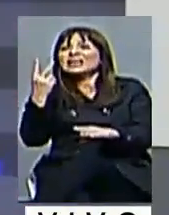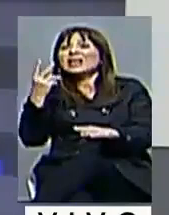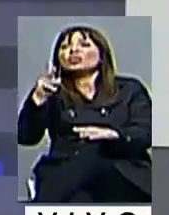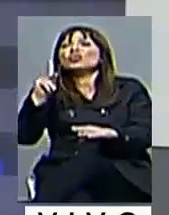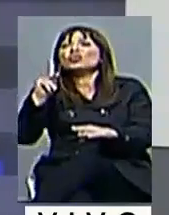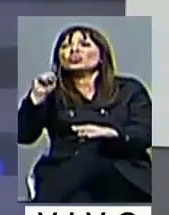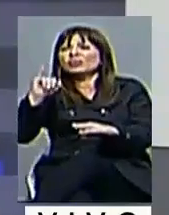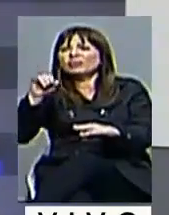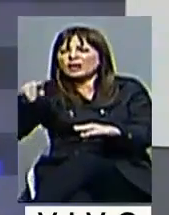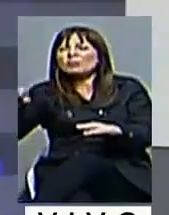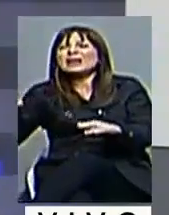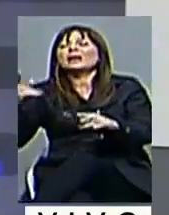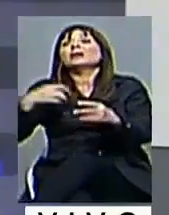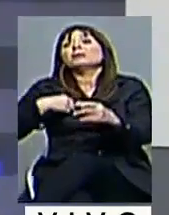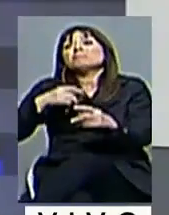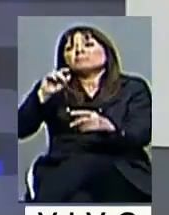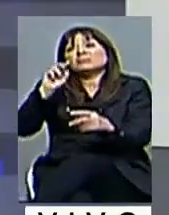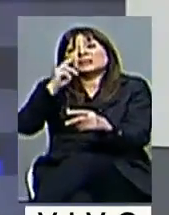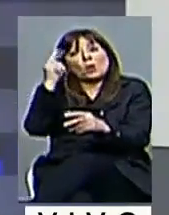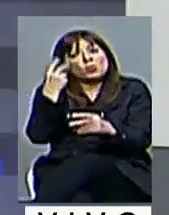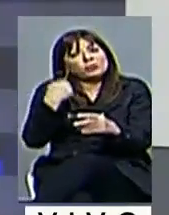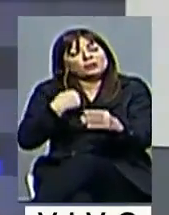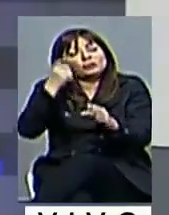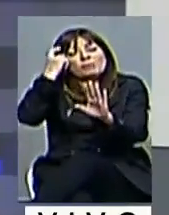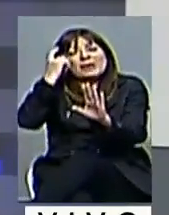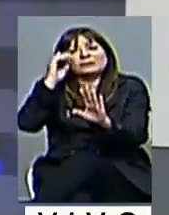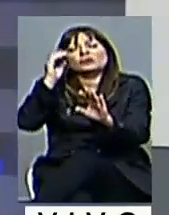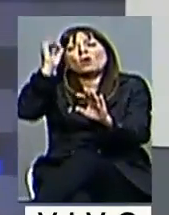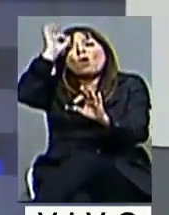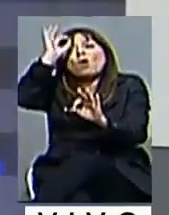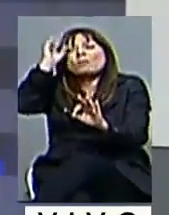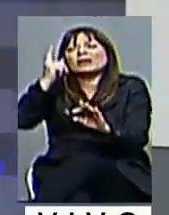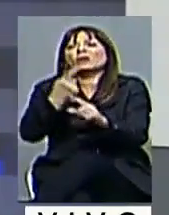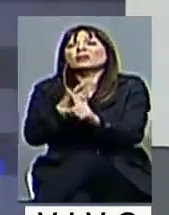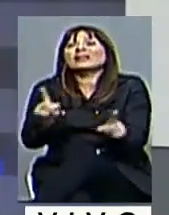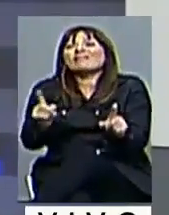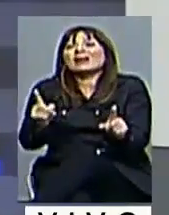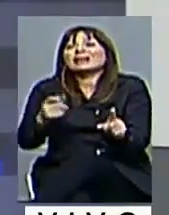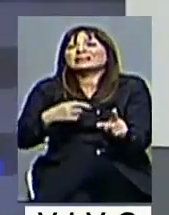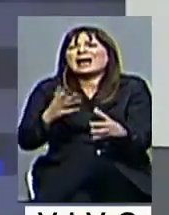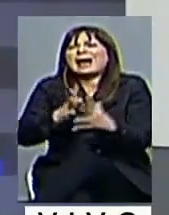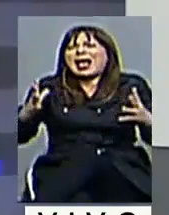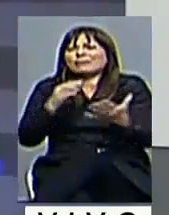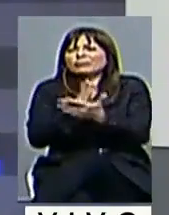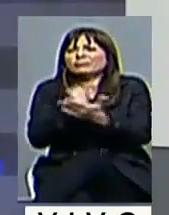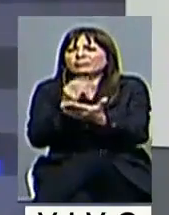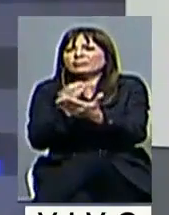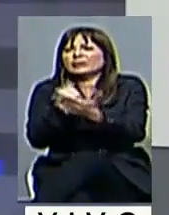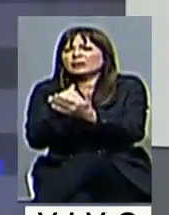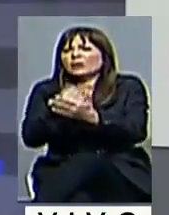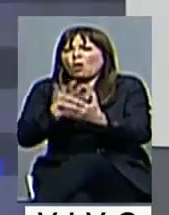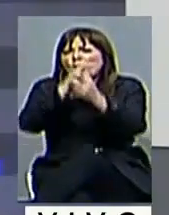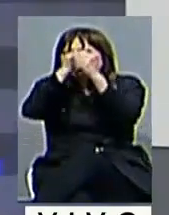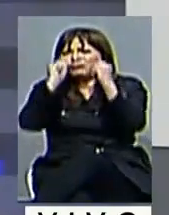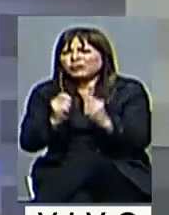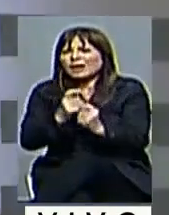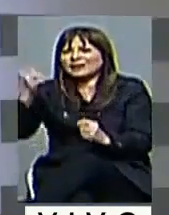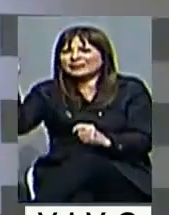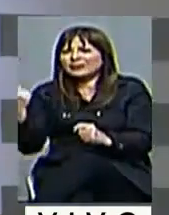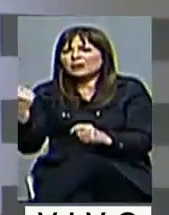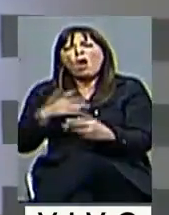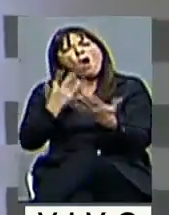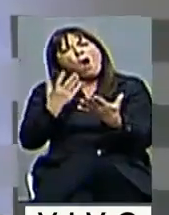predicho. Y yo creo que la segunda, y a mi juicio lo que pone la diferencia es una gran estrategia de campaña de Sebastián Piñera. ¿Cómo es esa